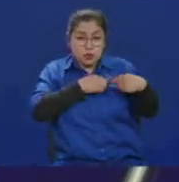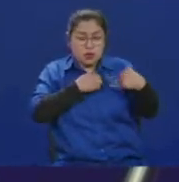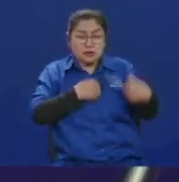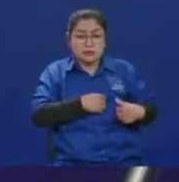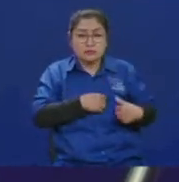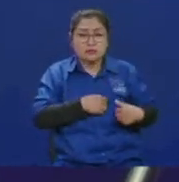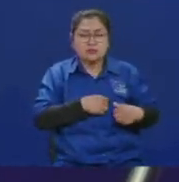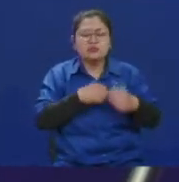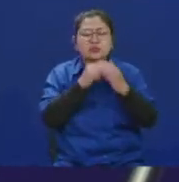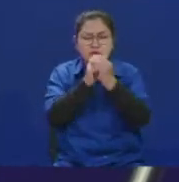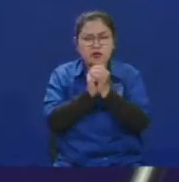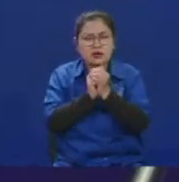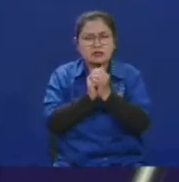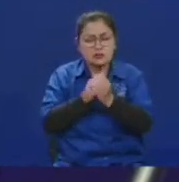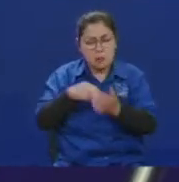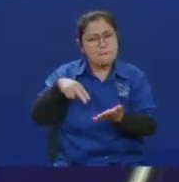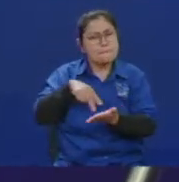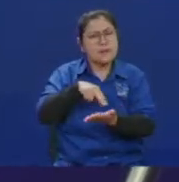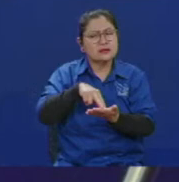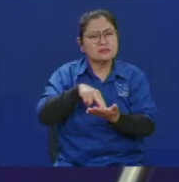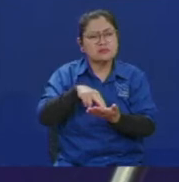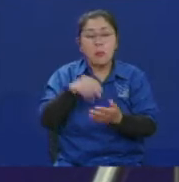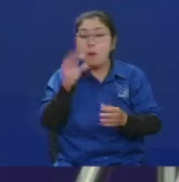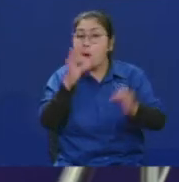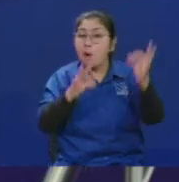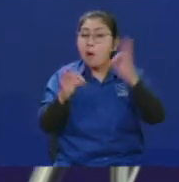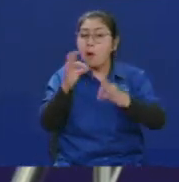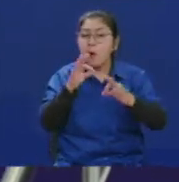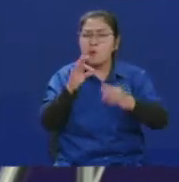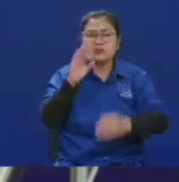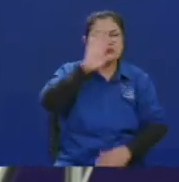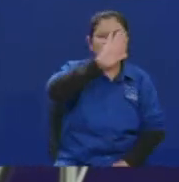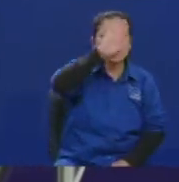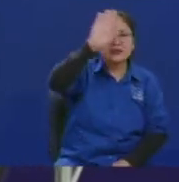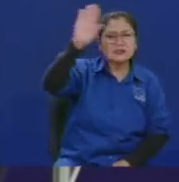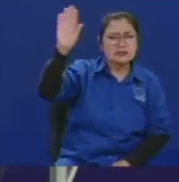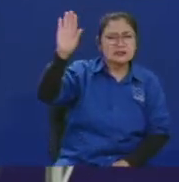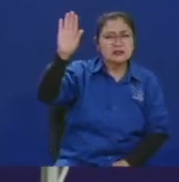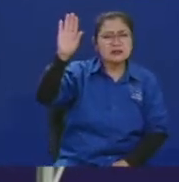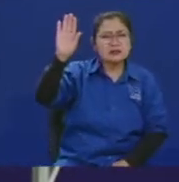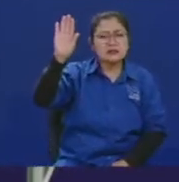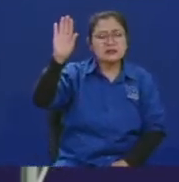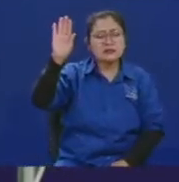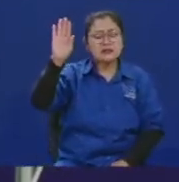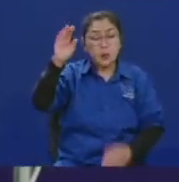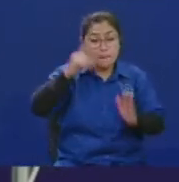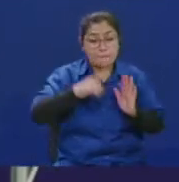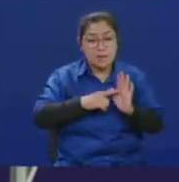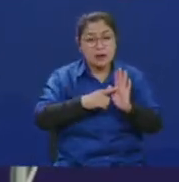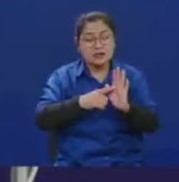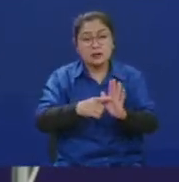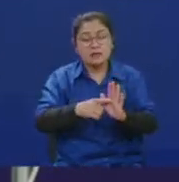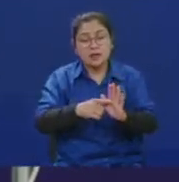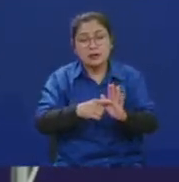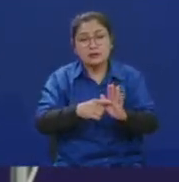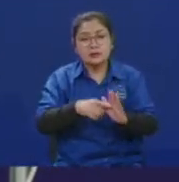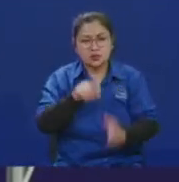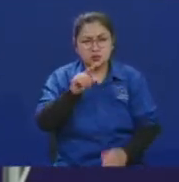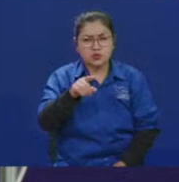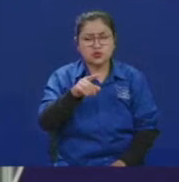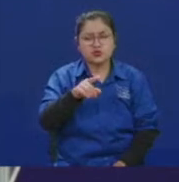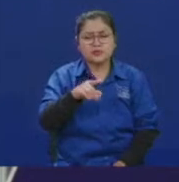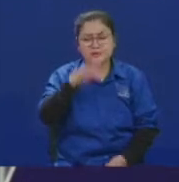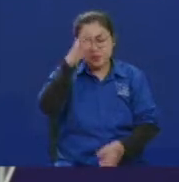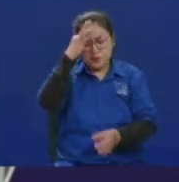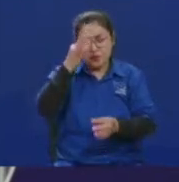que pases aquí al frente o que levantes tu mano, pero nos gustaría que vinieras aquí al frente y pudieras hacer el acto de fe.